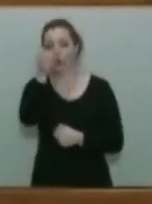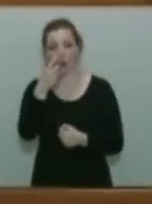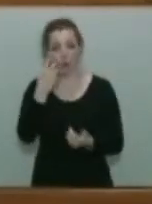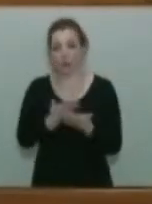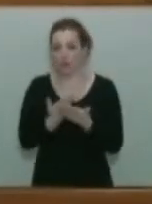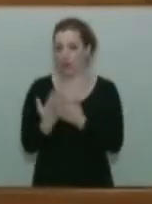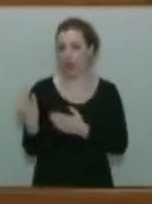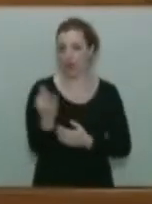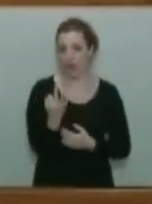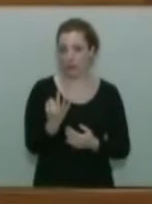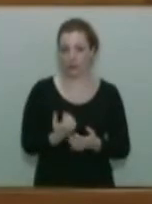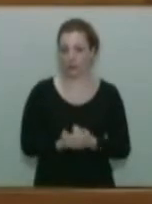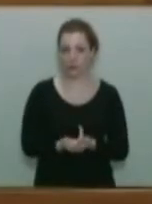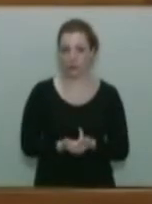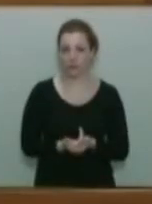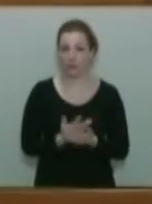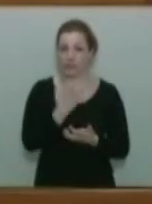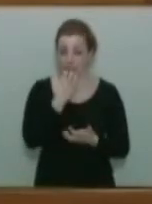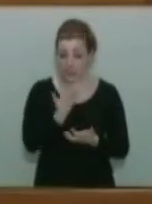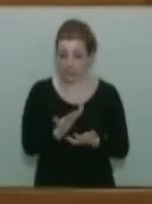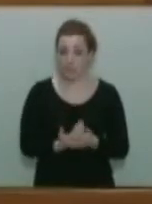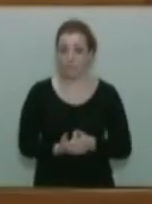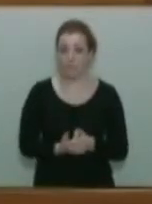la convocatoria pública. Si hay